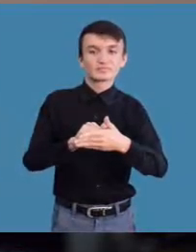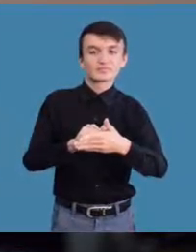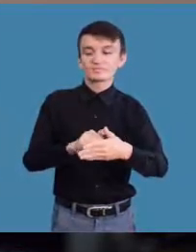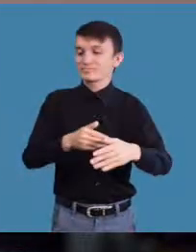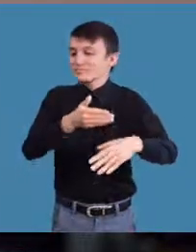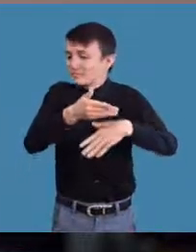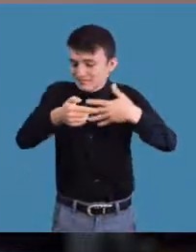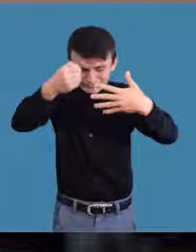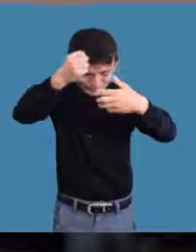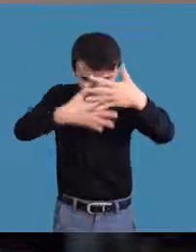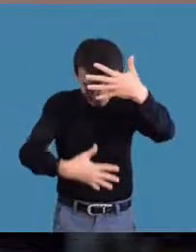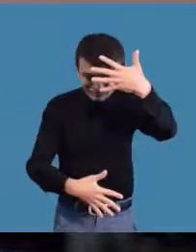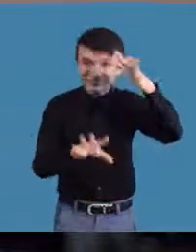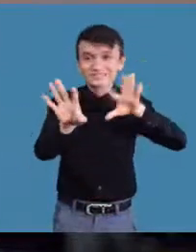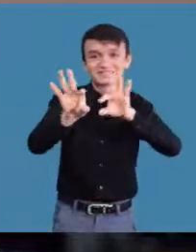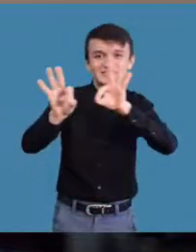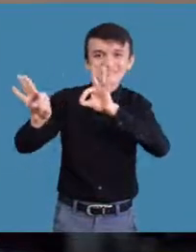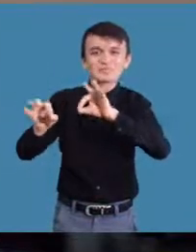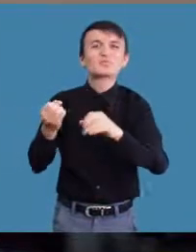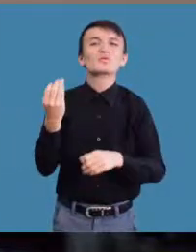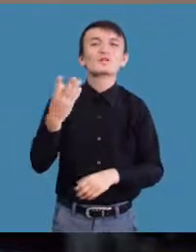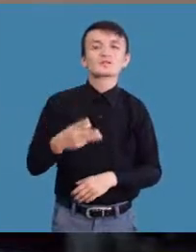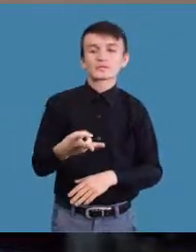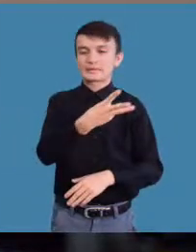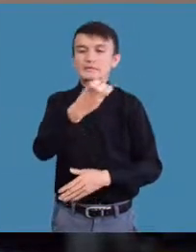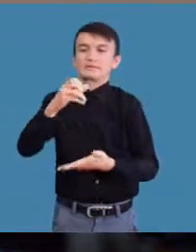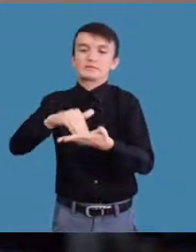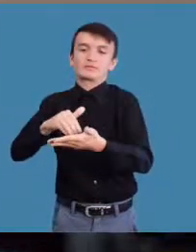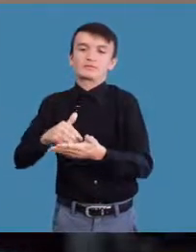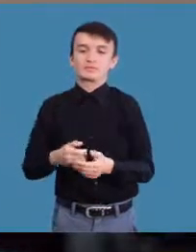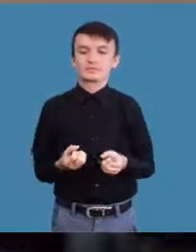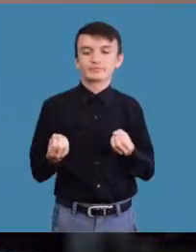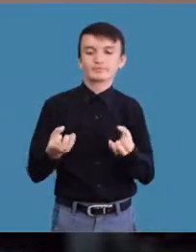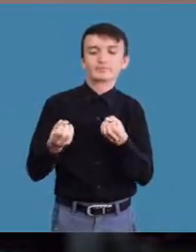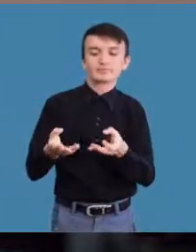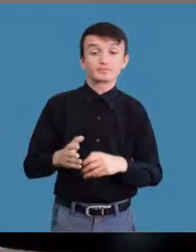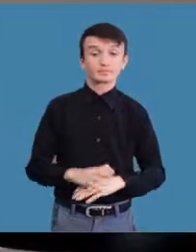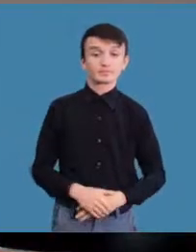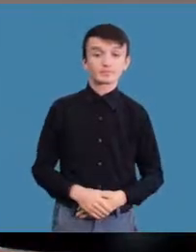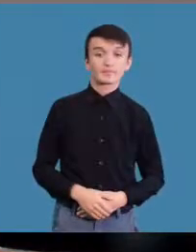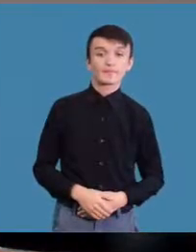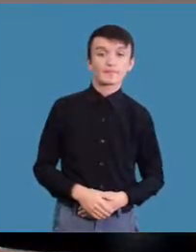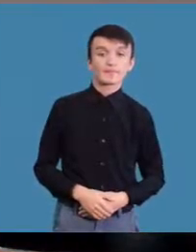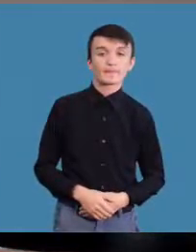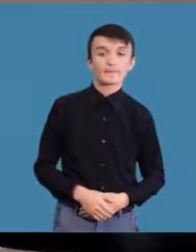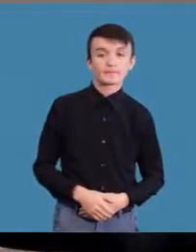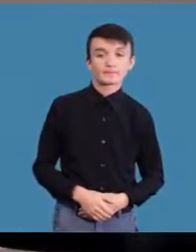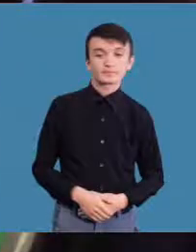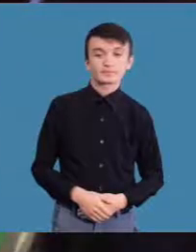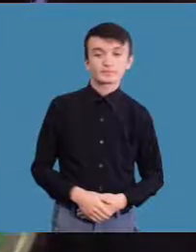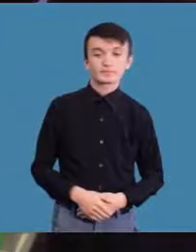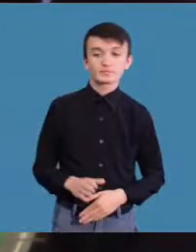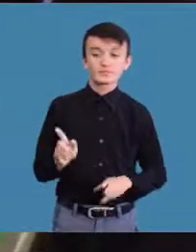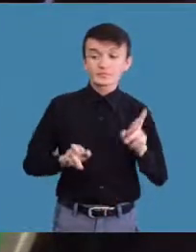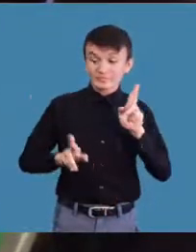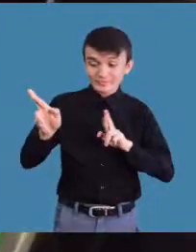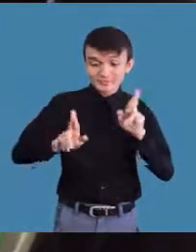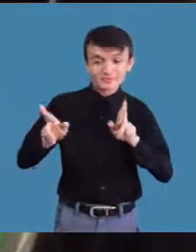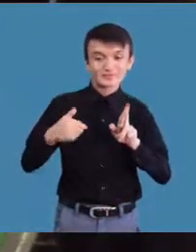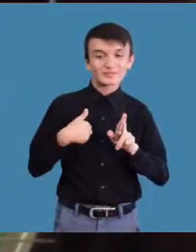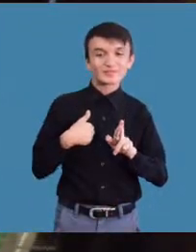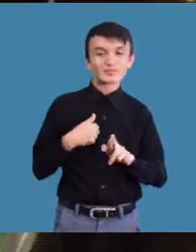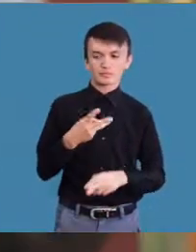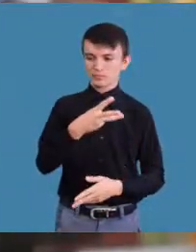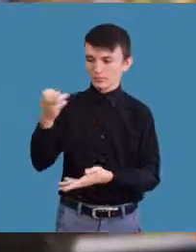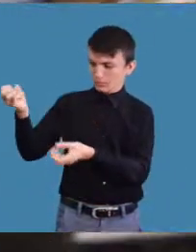pesos y el resto de preseleccionados tiene una premiación de 300.000 pesos. Participé en el sorteo de Amigo Fiel de EDEC